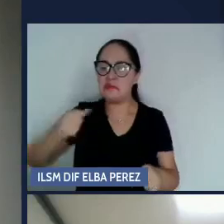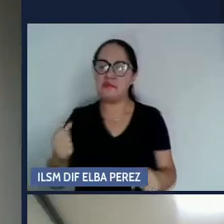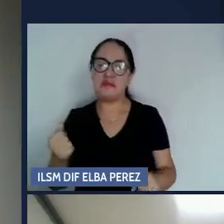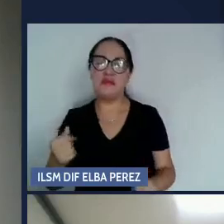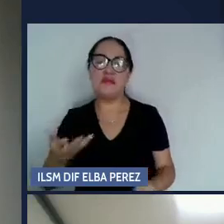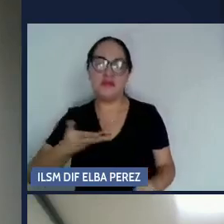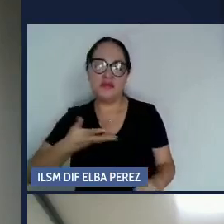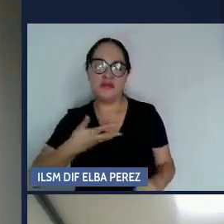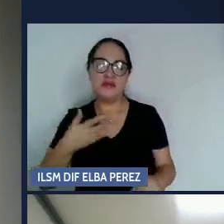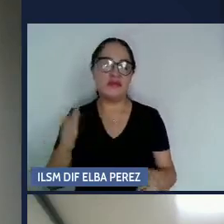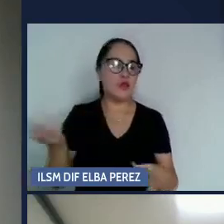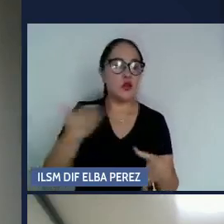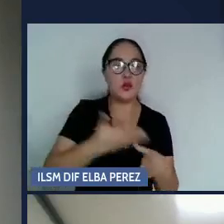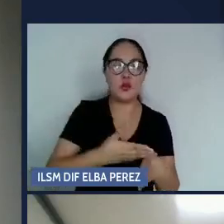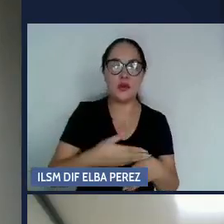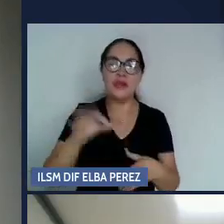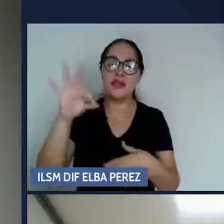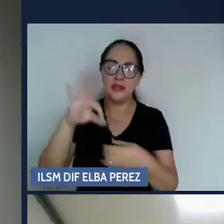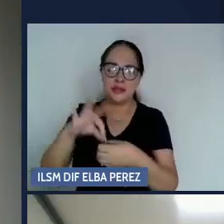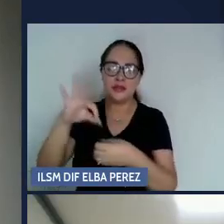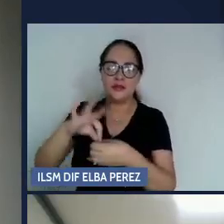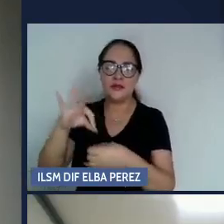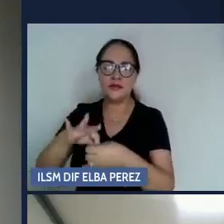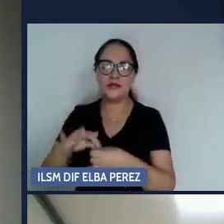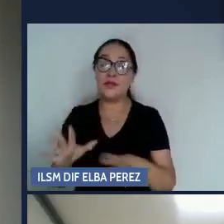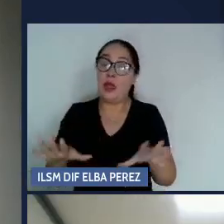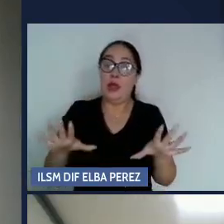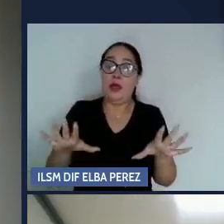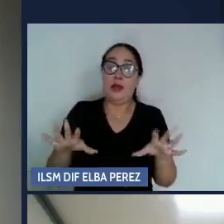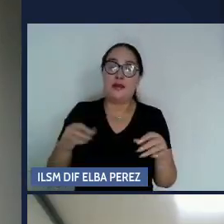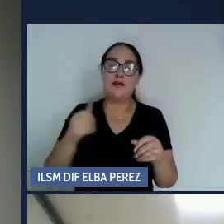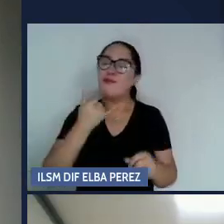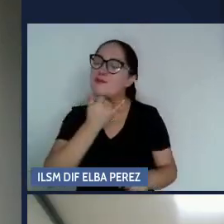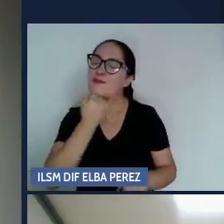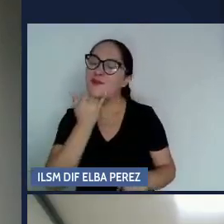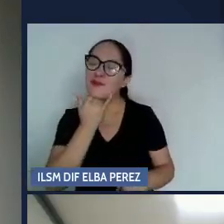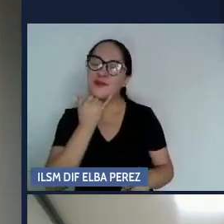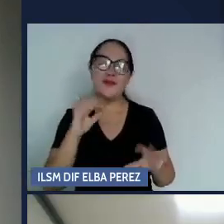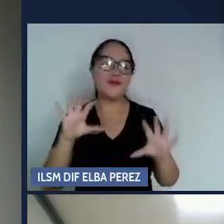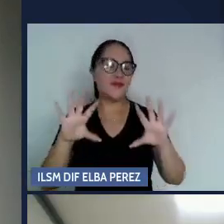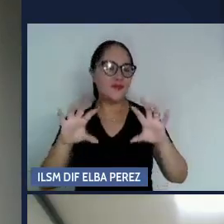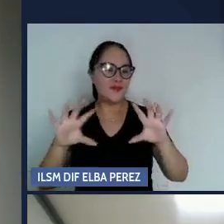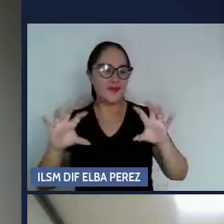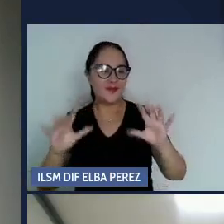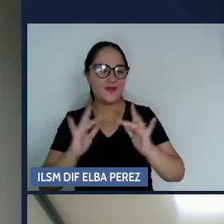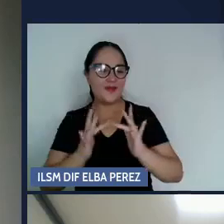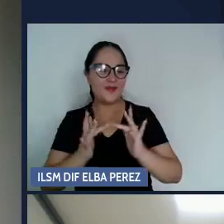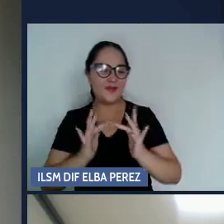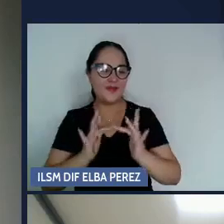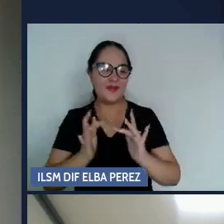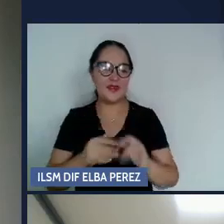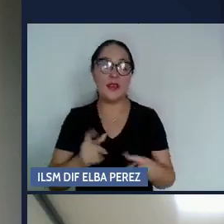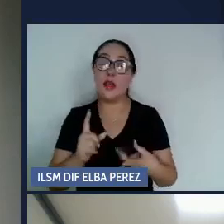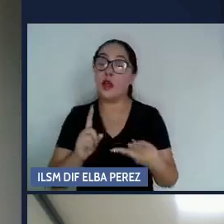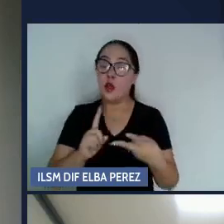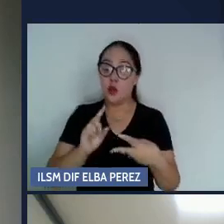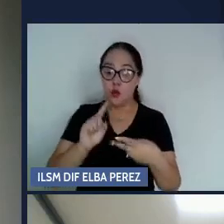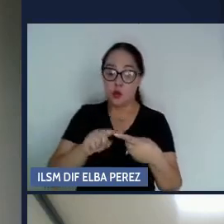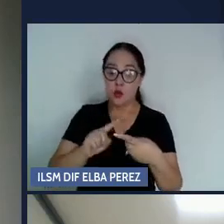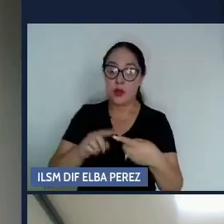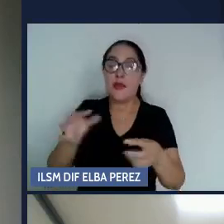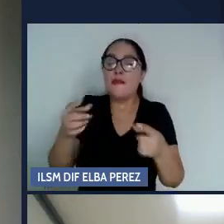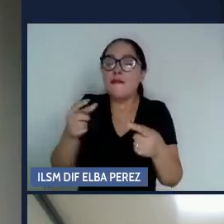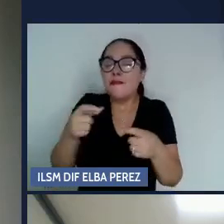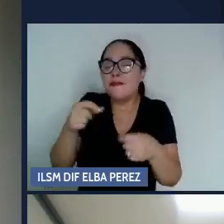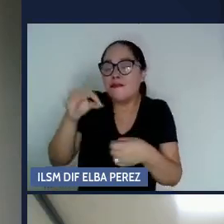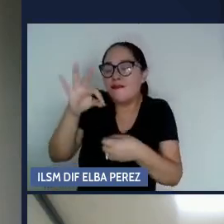Ahí ya regresé, creo que me había friseado un poco, una disculpa. Libertad, el voto es libre, sin embargo, tenemos que hacer